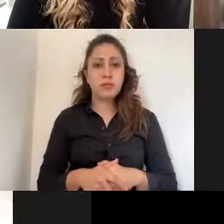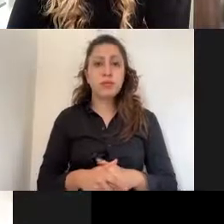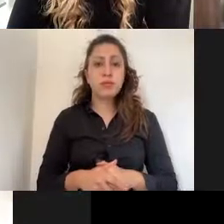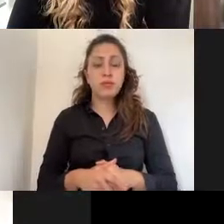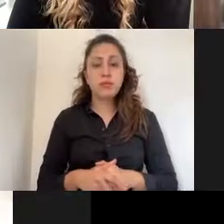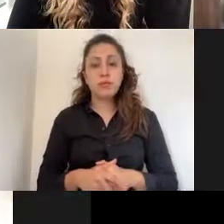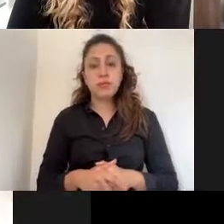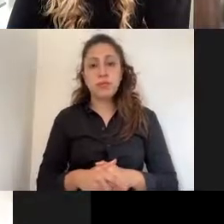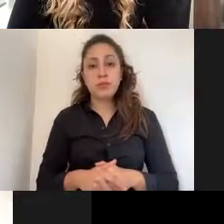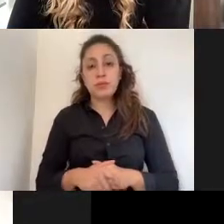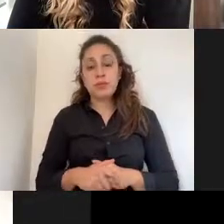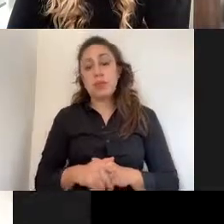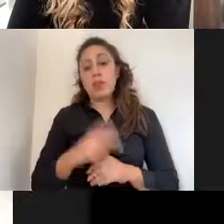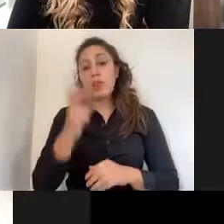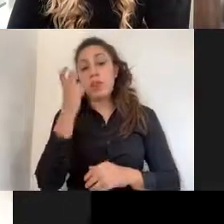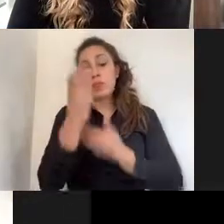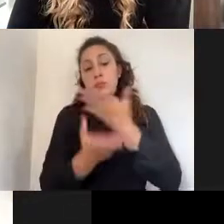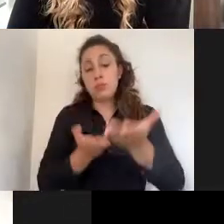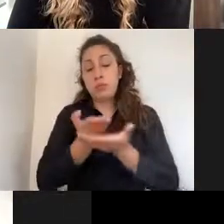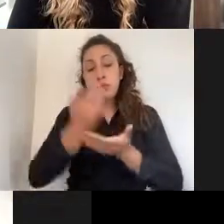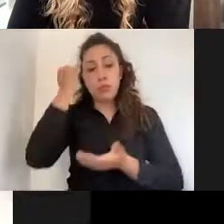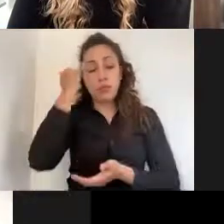iniciativa que tenemos,